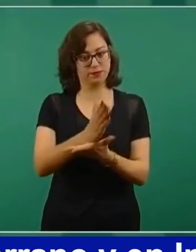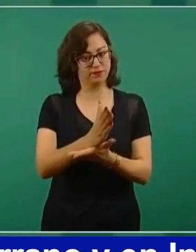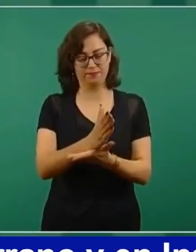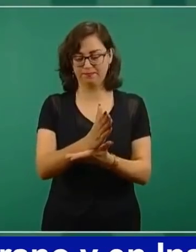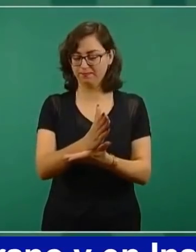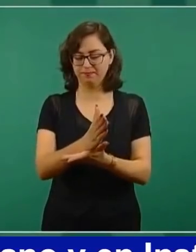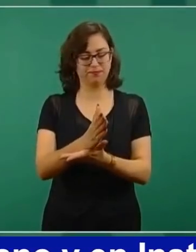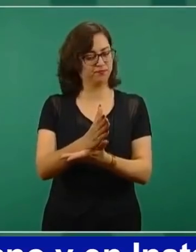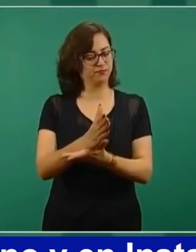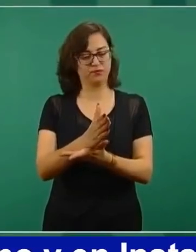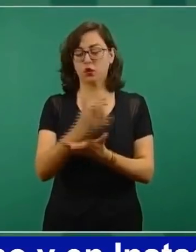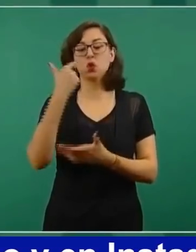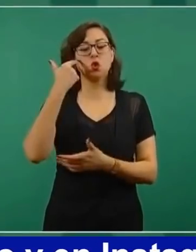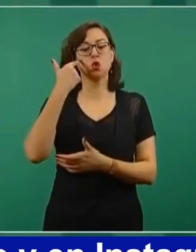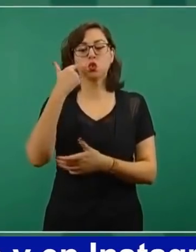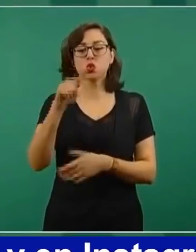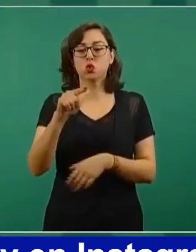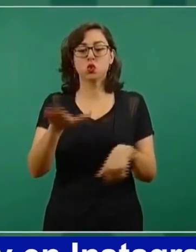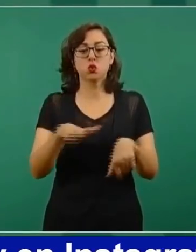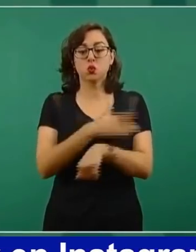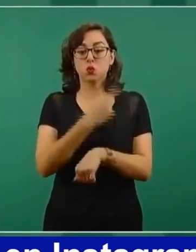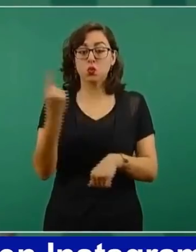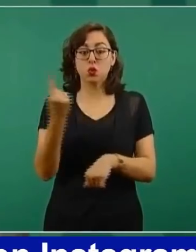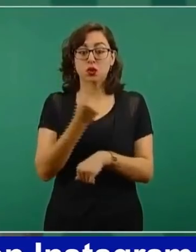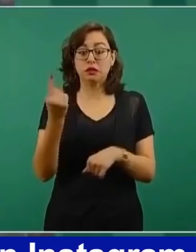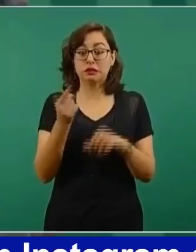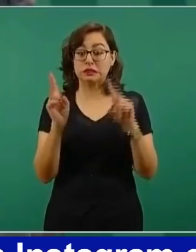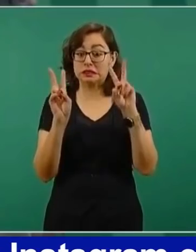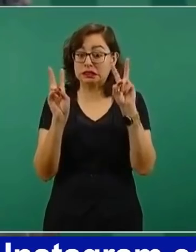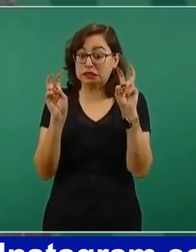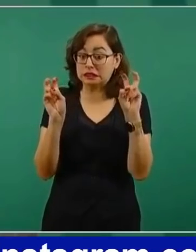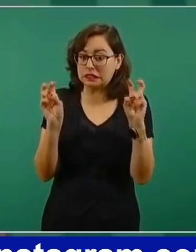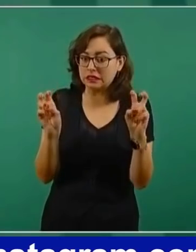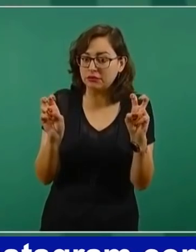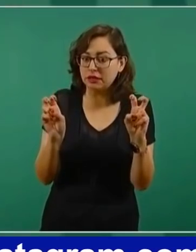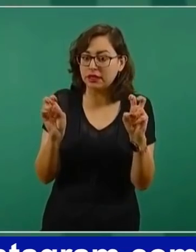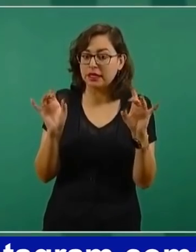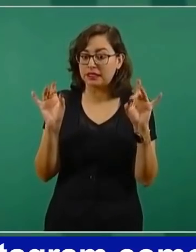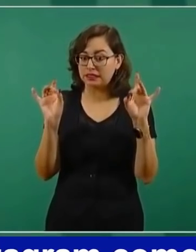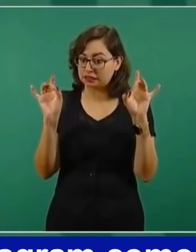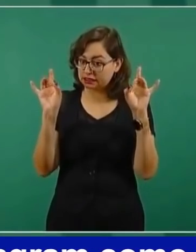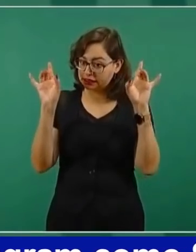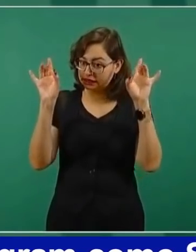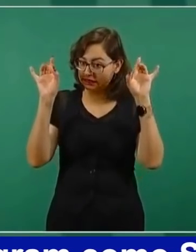porque es un hilo muy delgadito. No vayan a